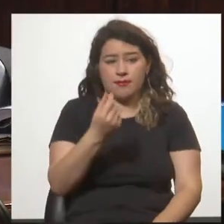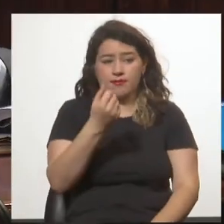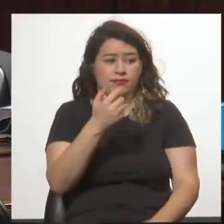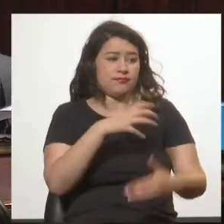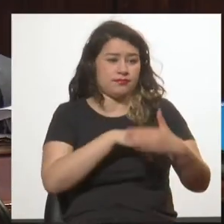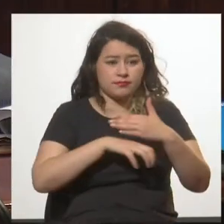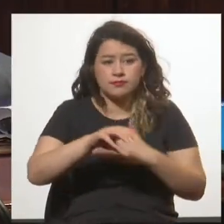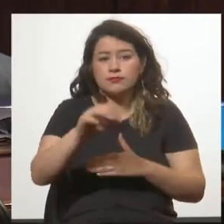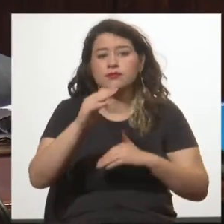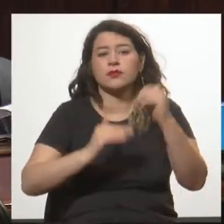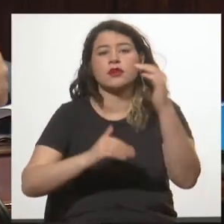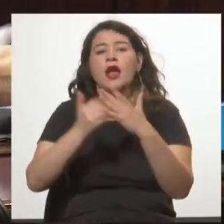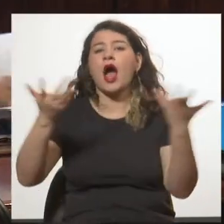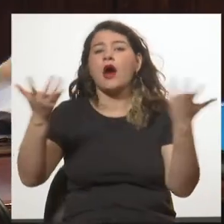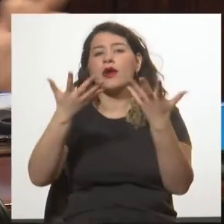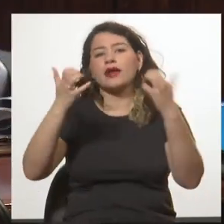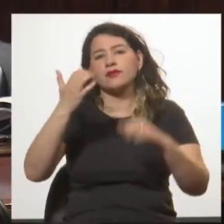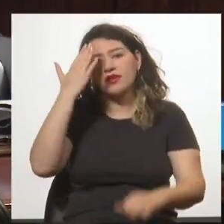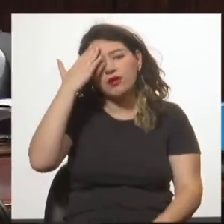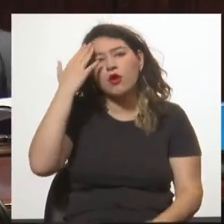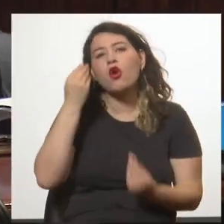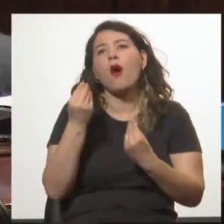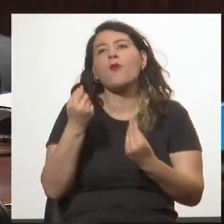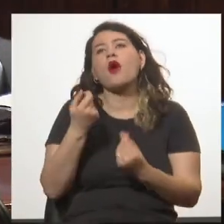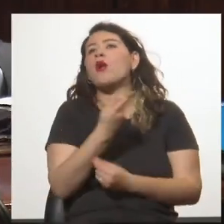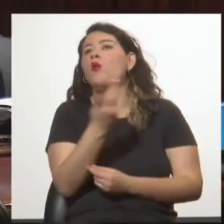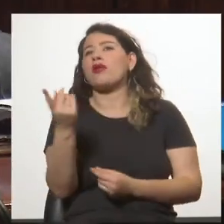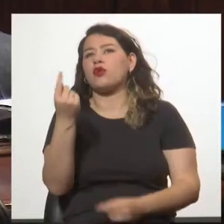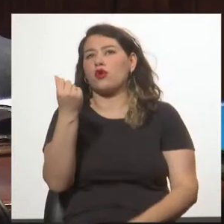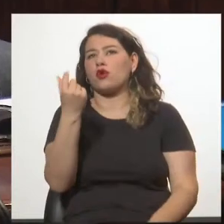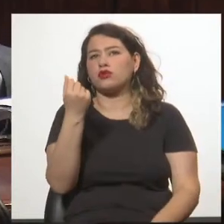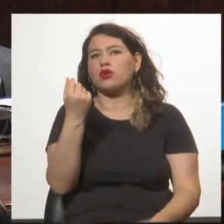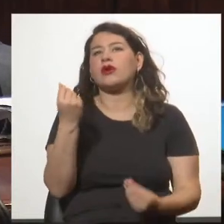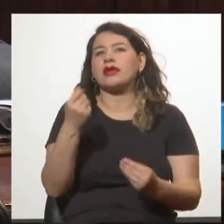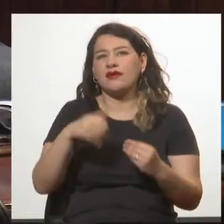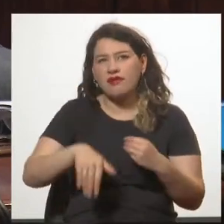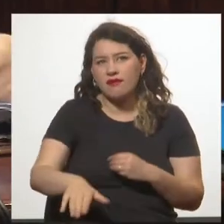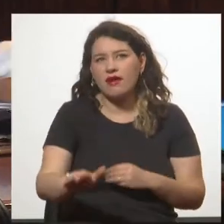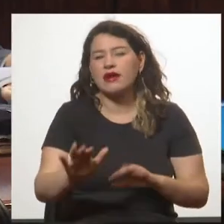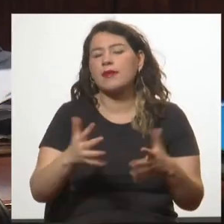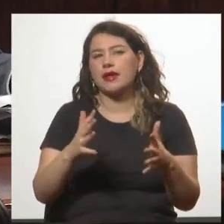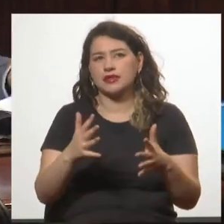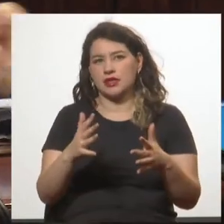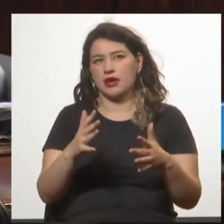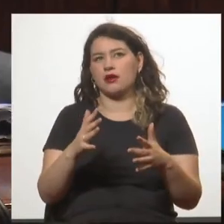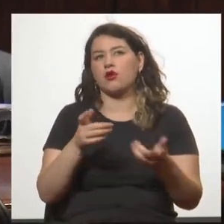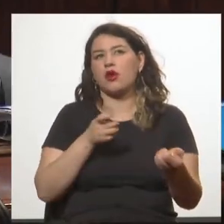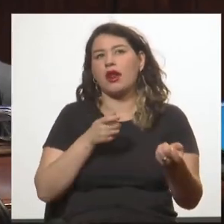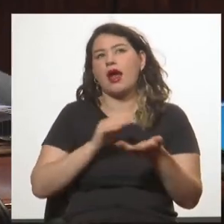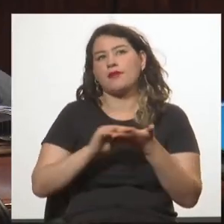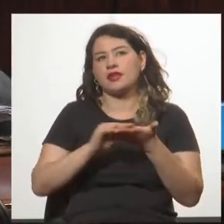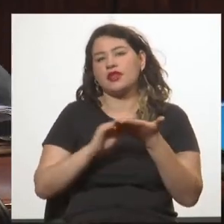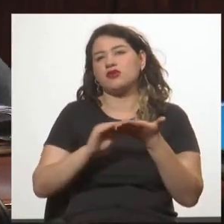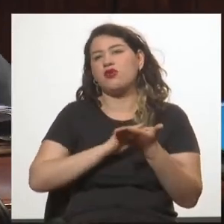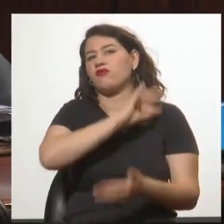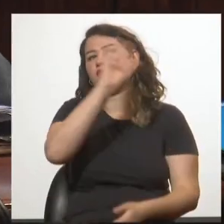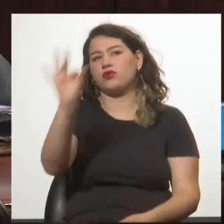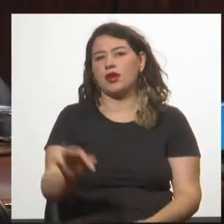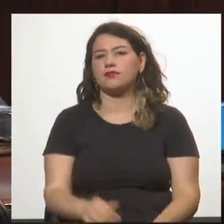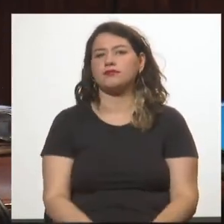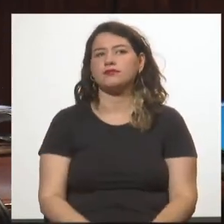cómo se hizo y cuánto costó y qué va a pasar con su administración futura